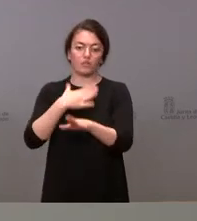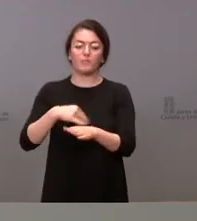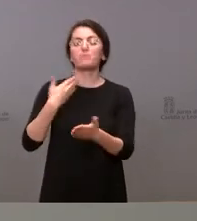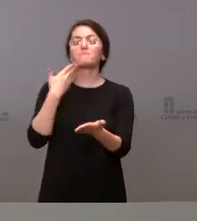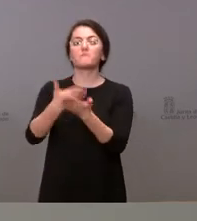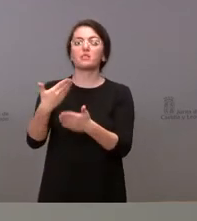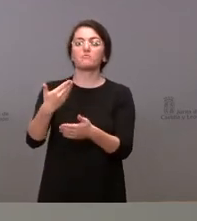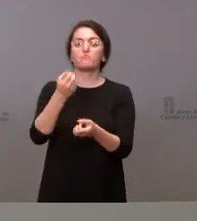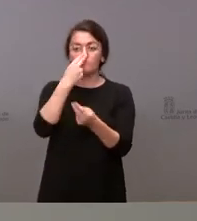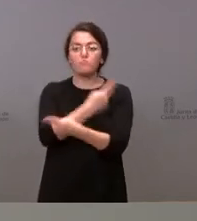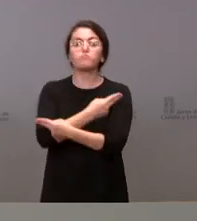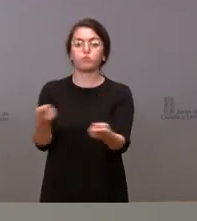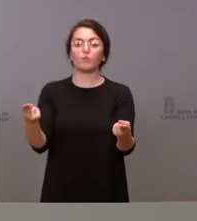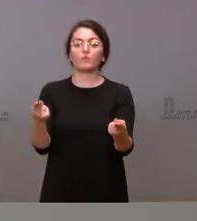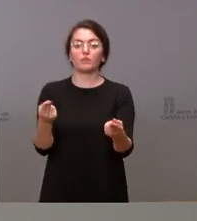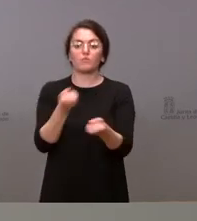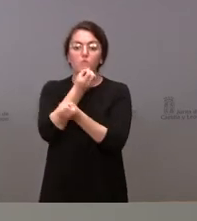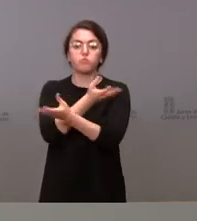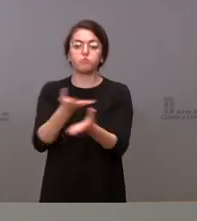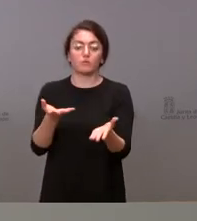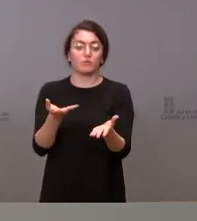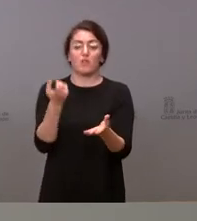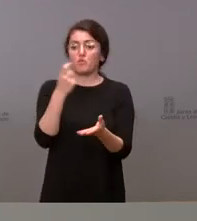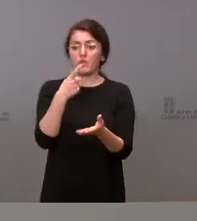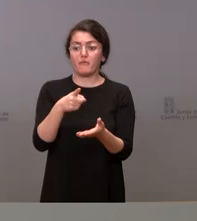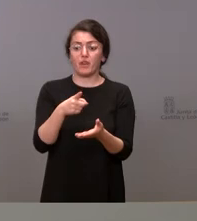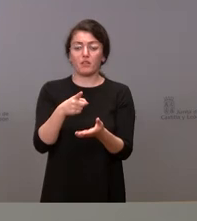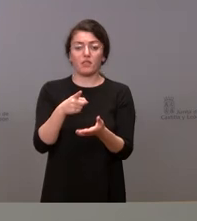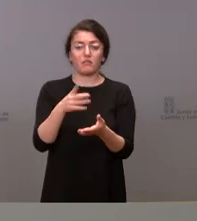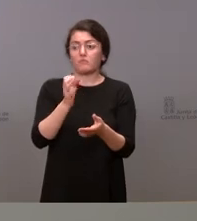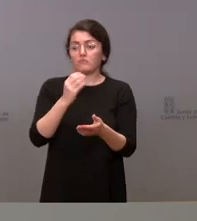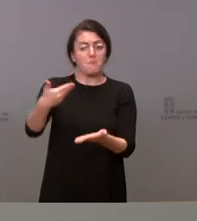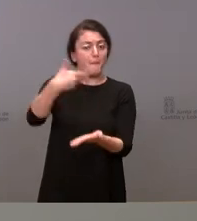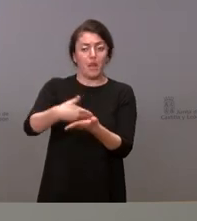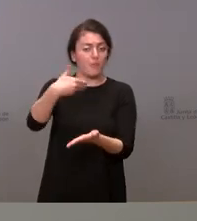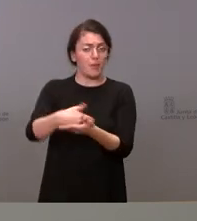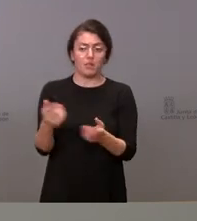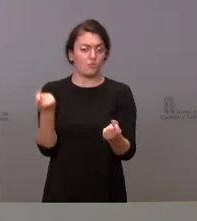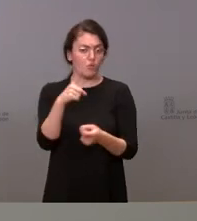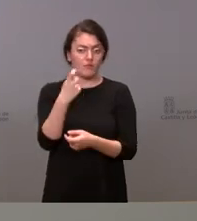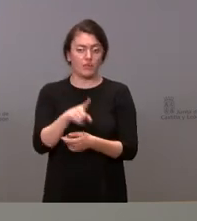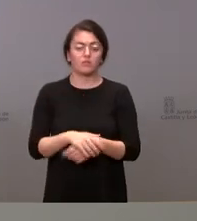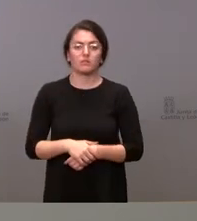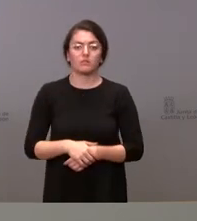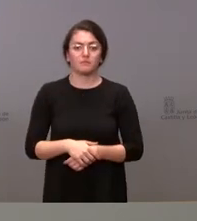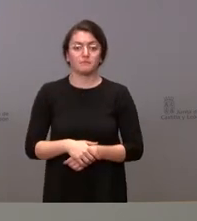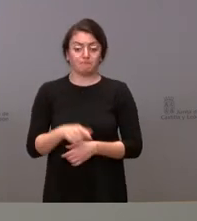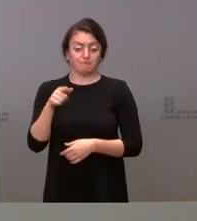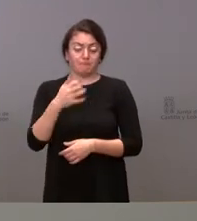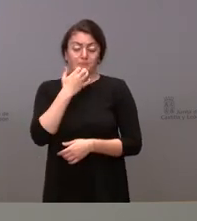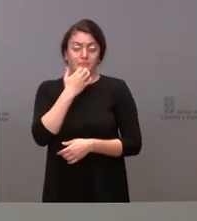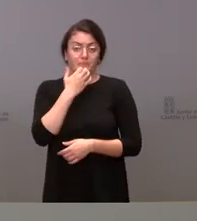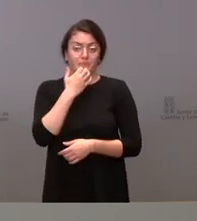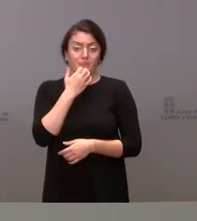diríamos, de una forma activa, sin necesidad de que nadie lo pida en el portal o página web de la propia institución. Y aquí tenemos, obviamente,